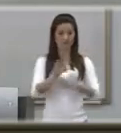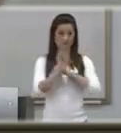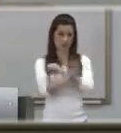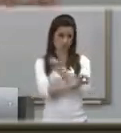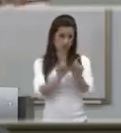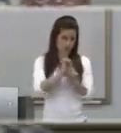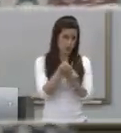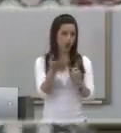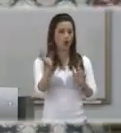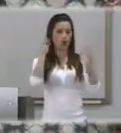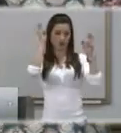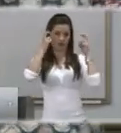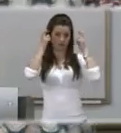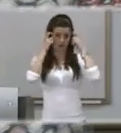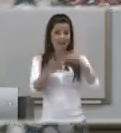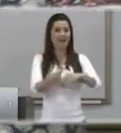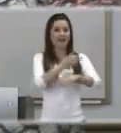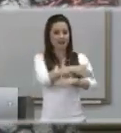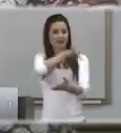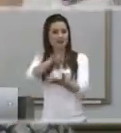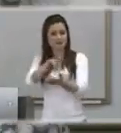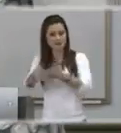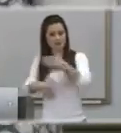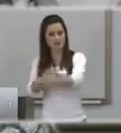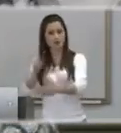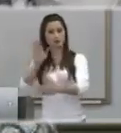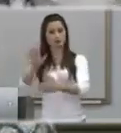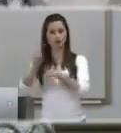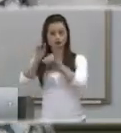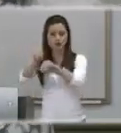proceso de formación en educación sexual y reproductiva,